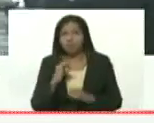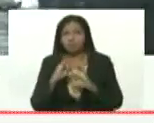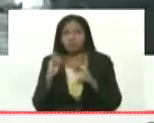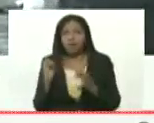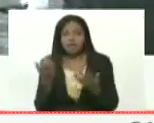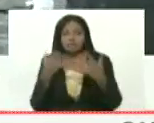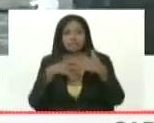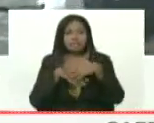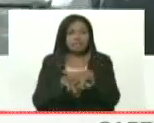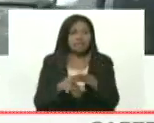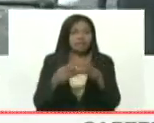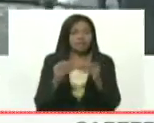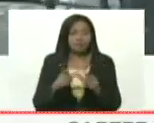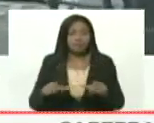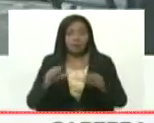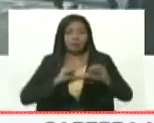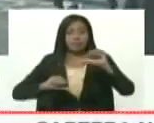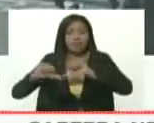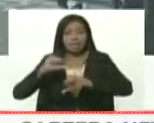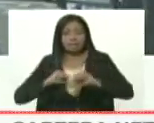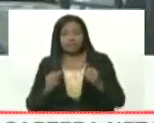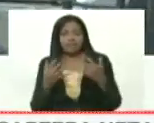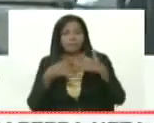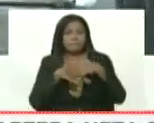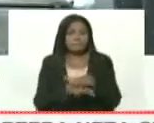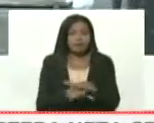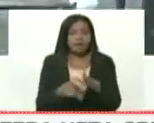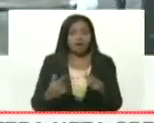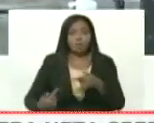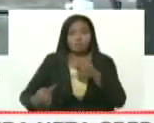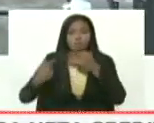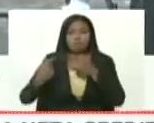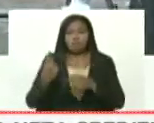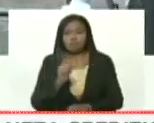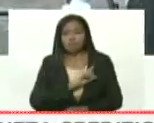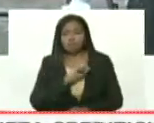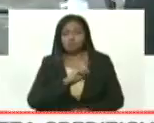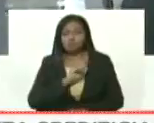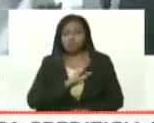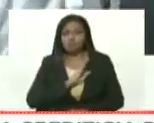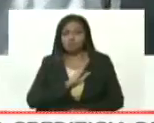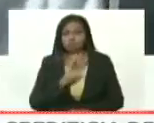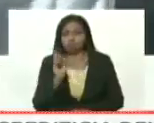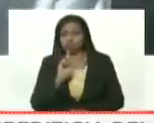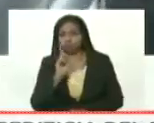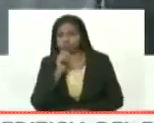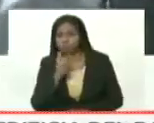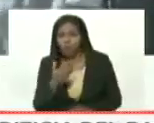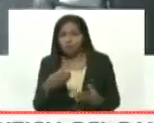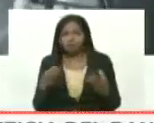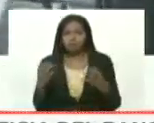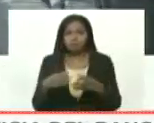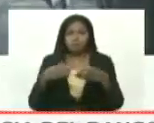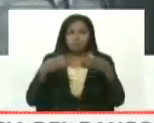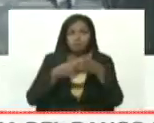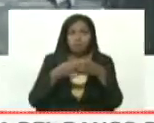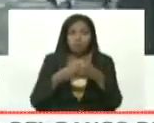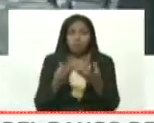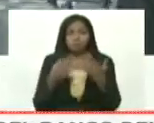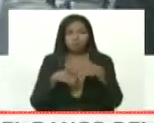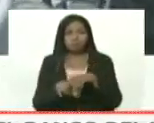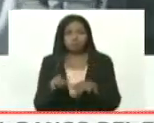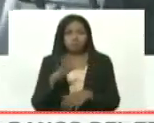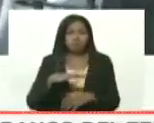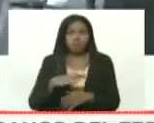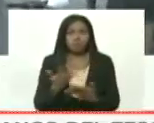olimpiada integrada, todas las áreas de la ciencia, y no se compite individualmente, sino por equipo. Hay un equipo, por ejemplo, los que están aquí. ¿Equipos que se configuran